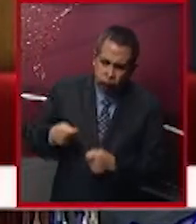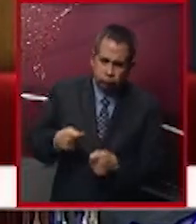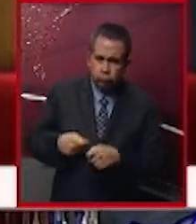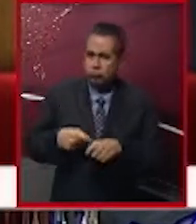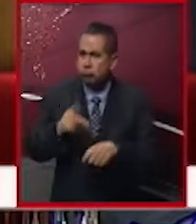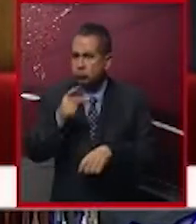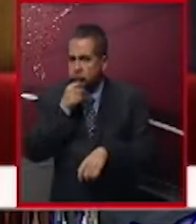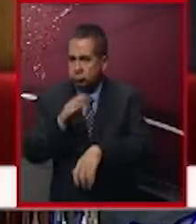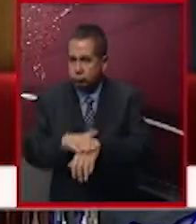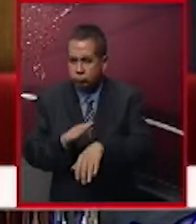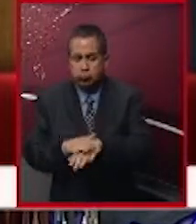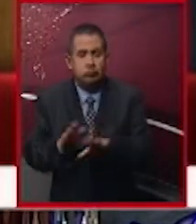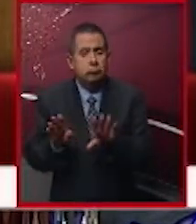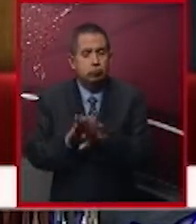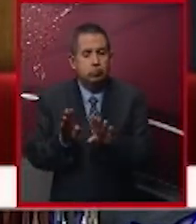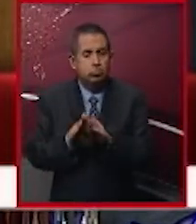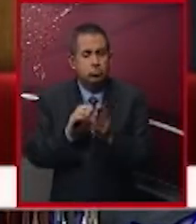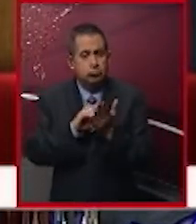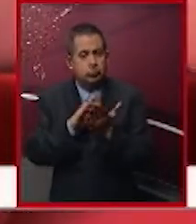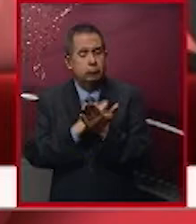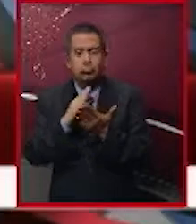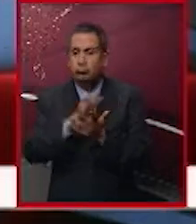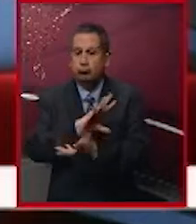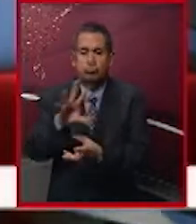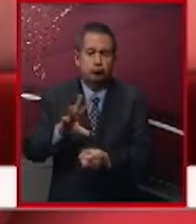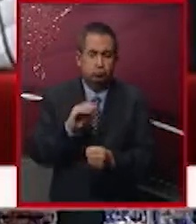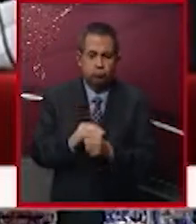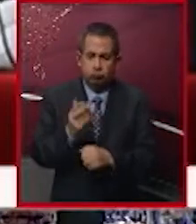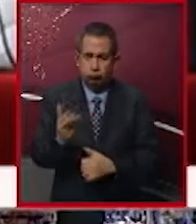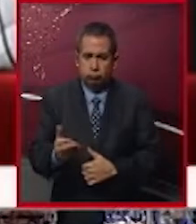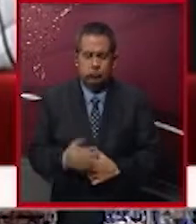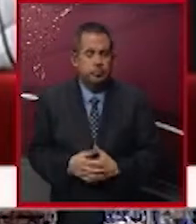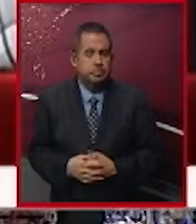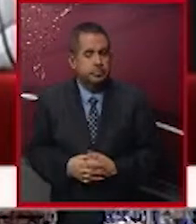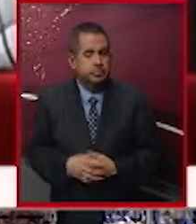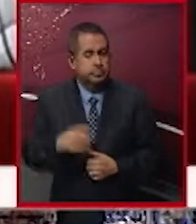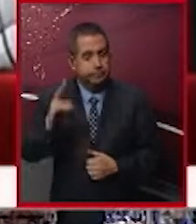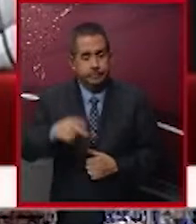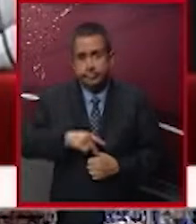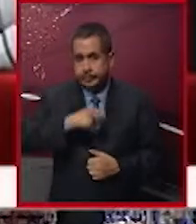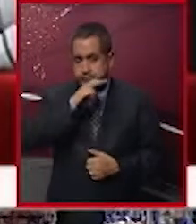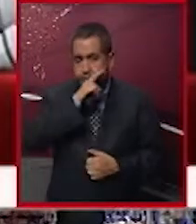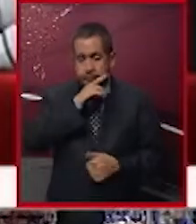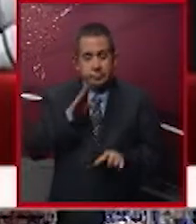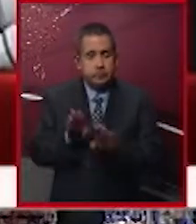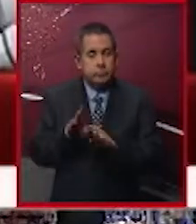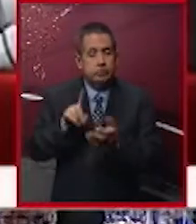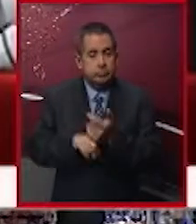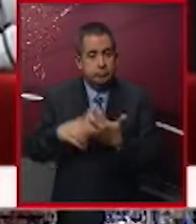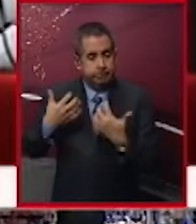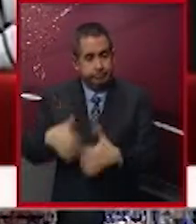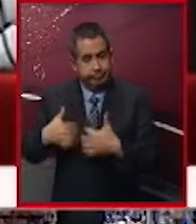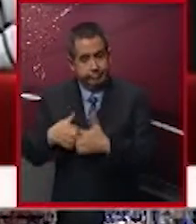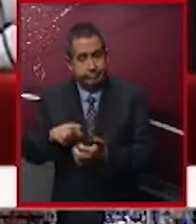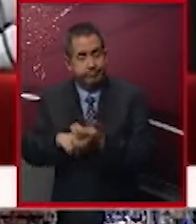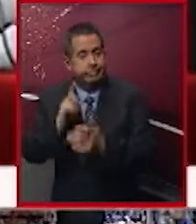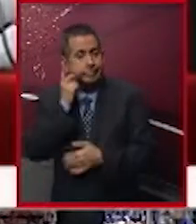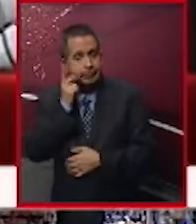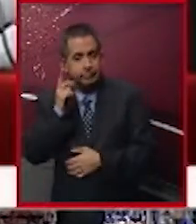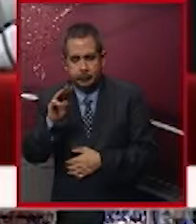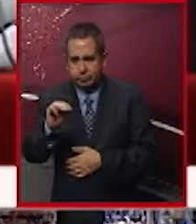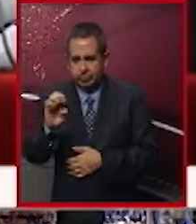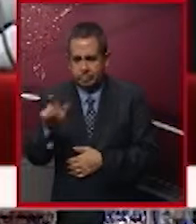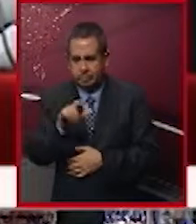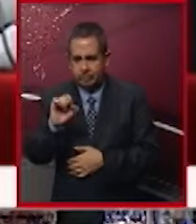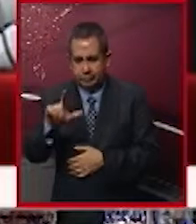yo sí les pediría que hagamos una agenda integral. Nos preocupa esta actividad, ya que la producción del mezcal es de